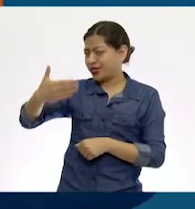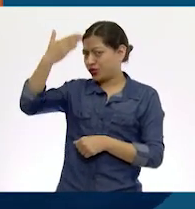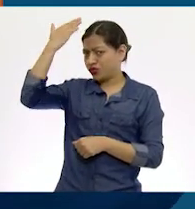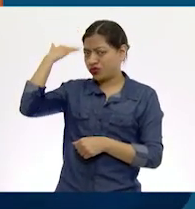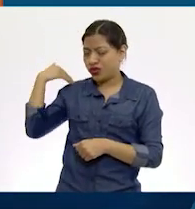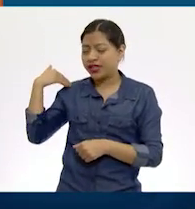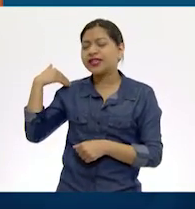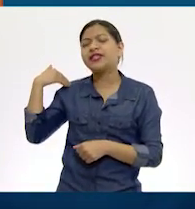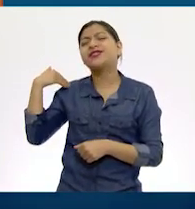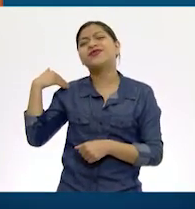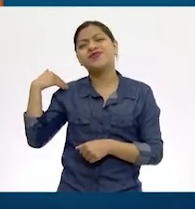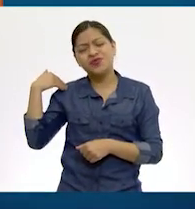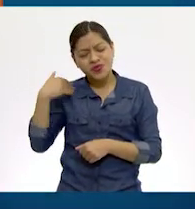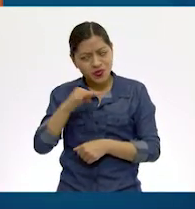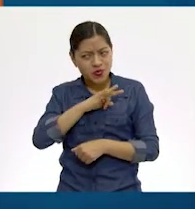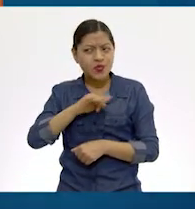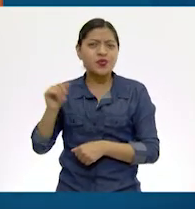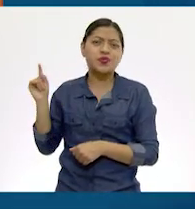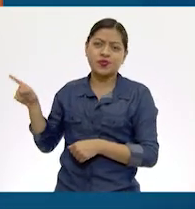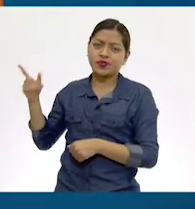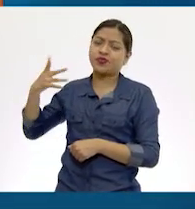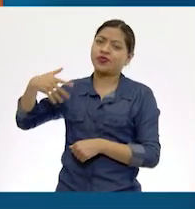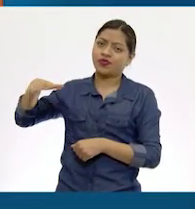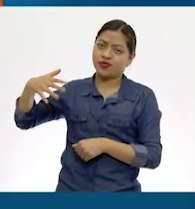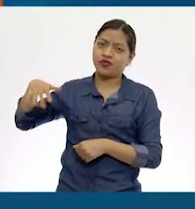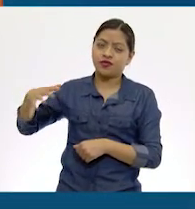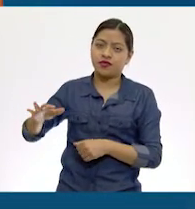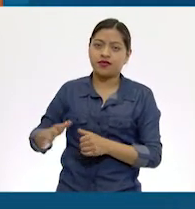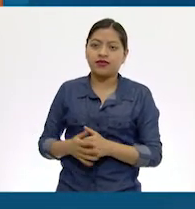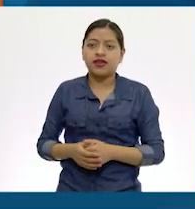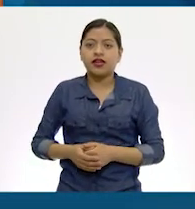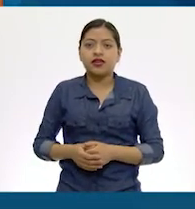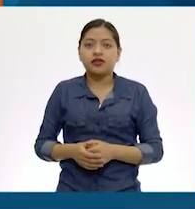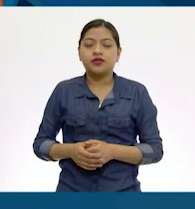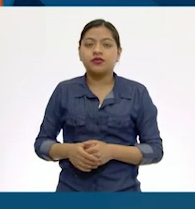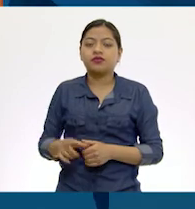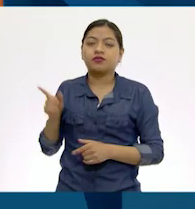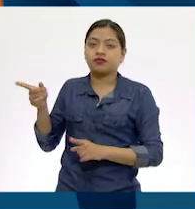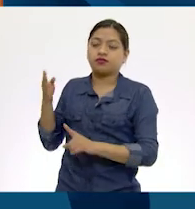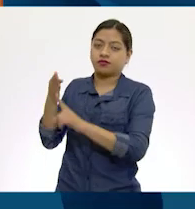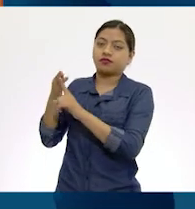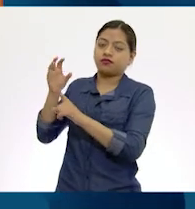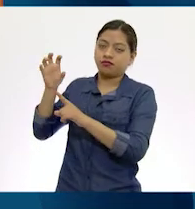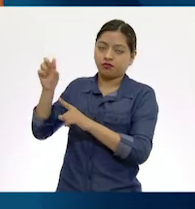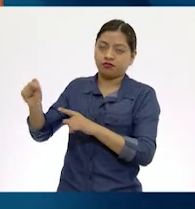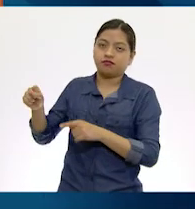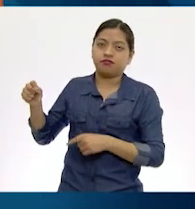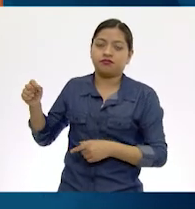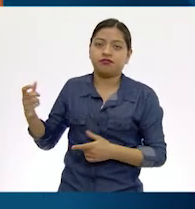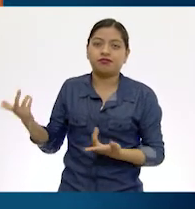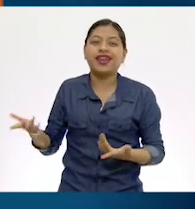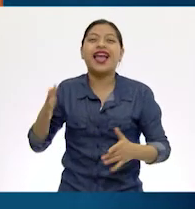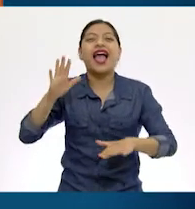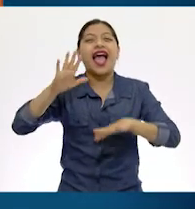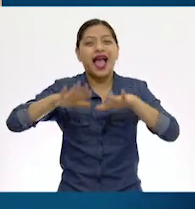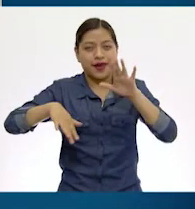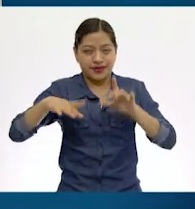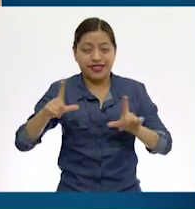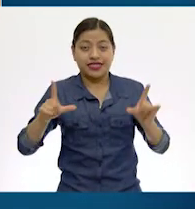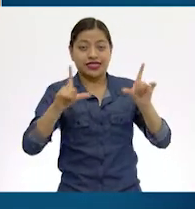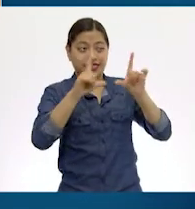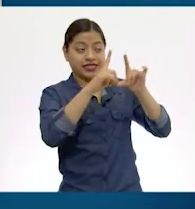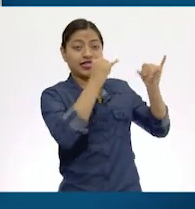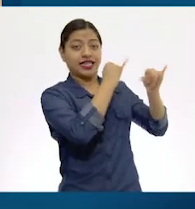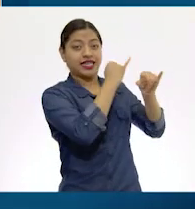habría que buscar en la misma página algún sitio en específico. Acuérdense que hay páginas que se componen de diferentes